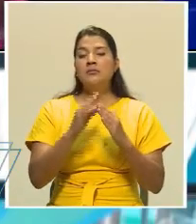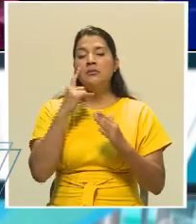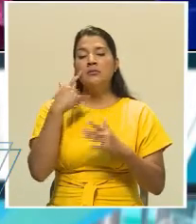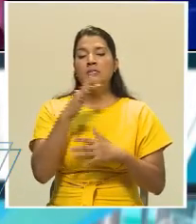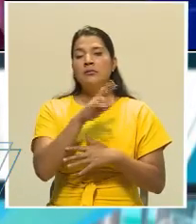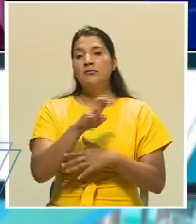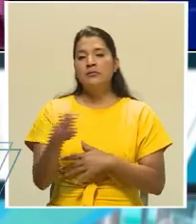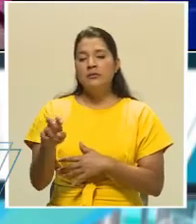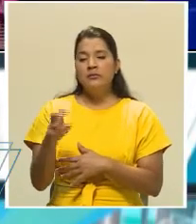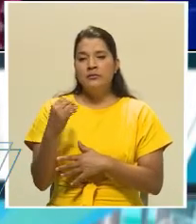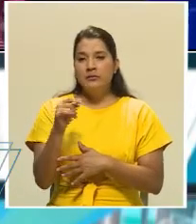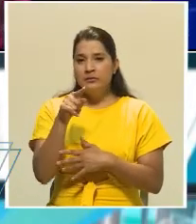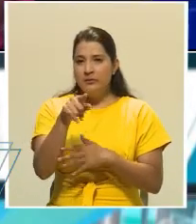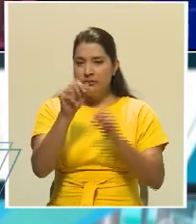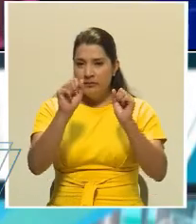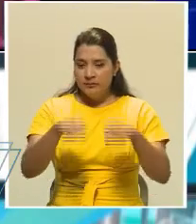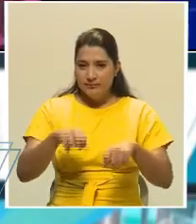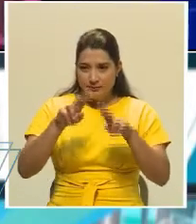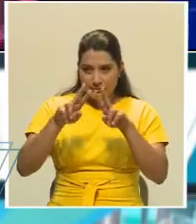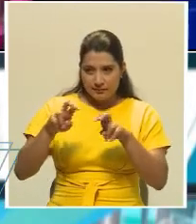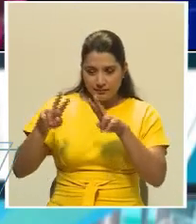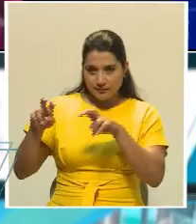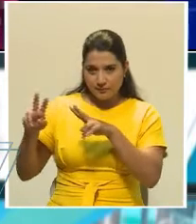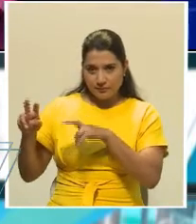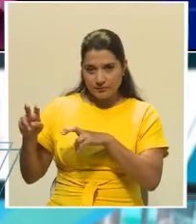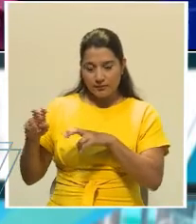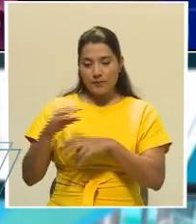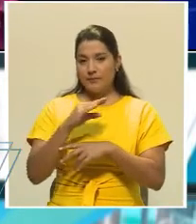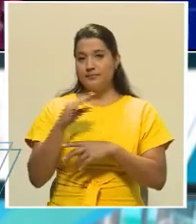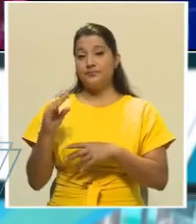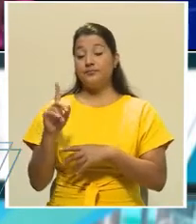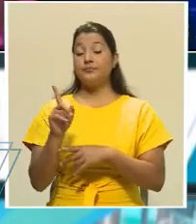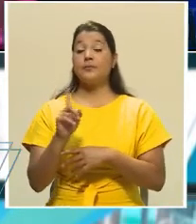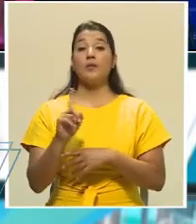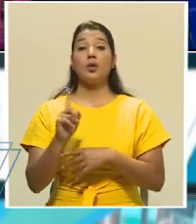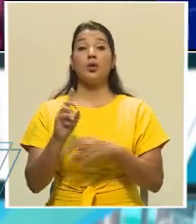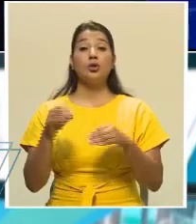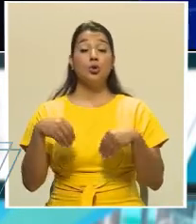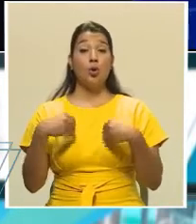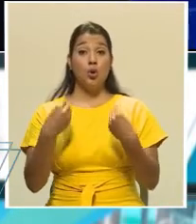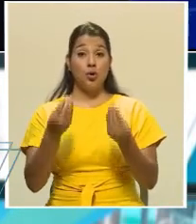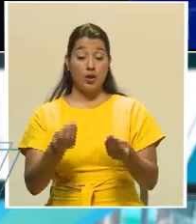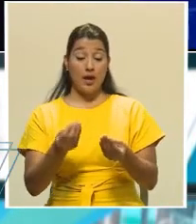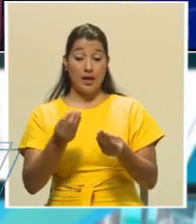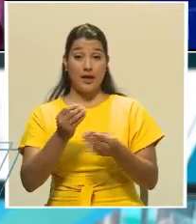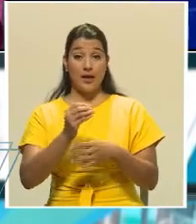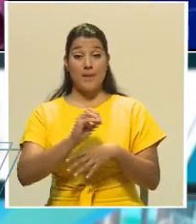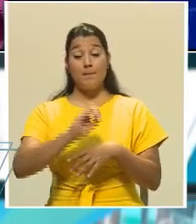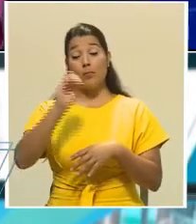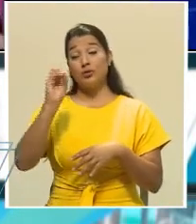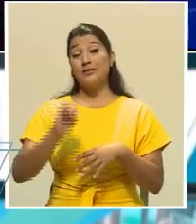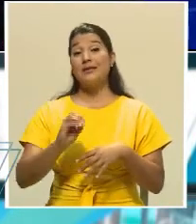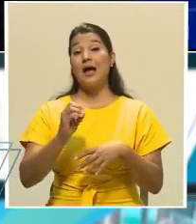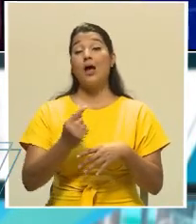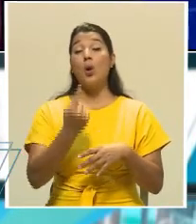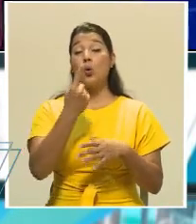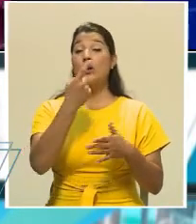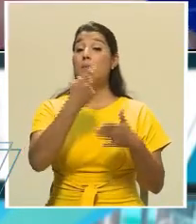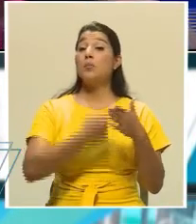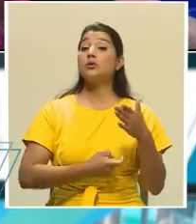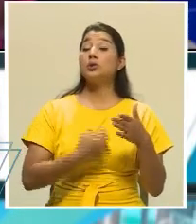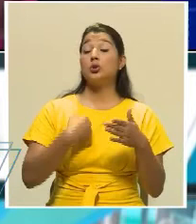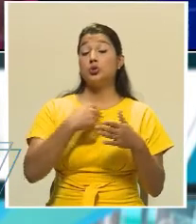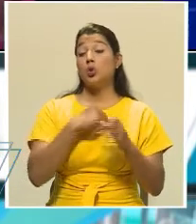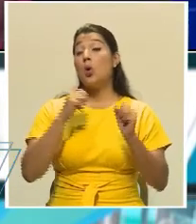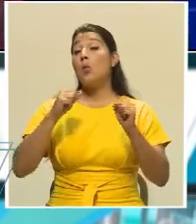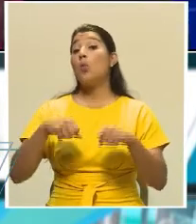si se podría revisar y en vez de darle tanto porcentaje de un impuesto a una institución, podemos darle menos